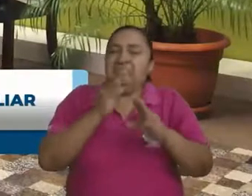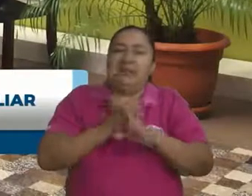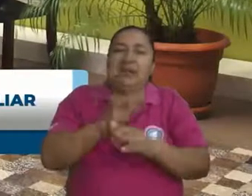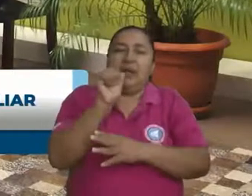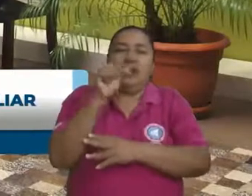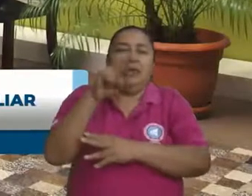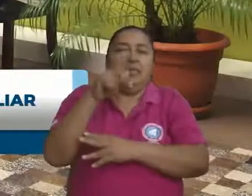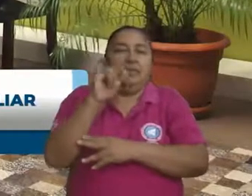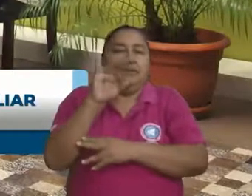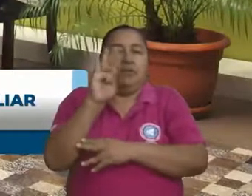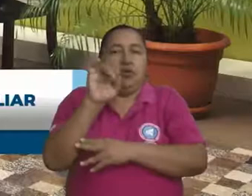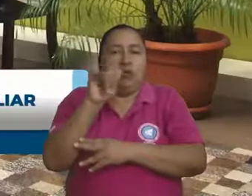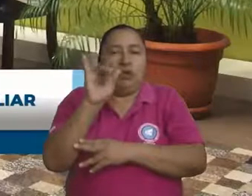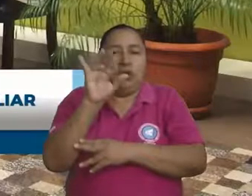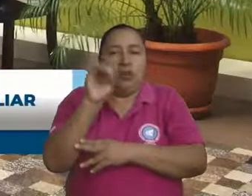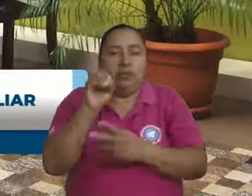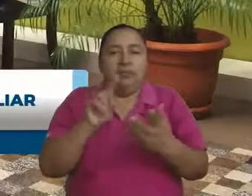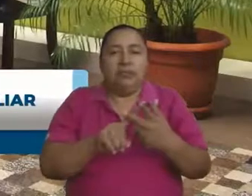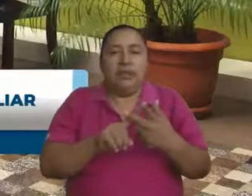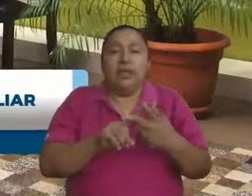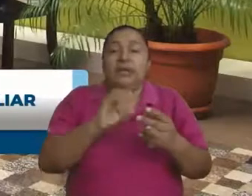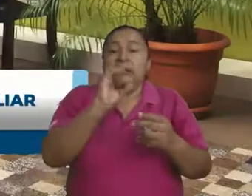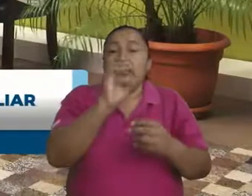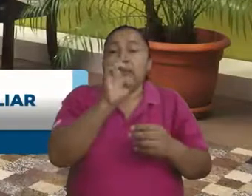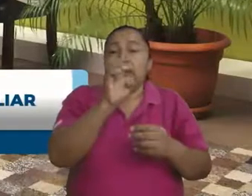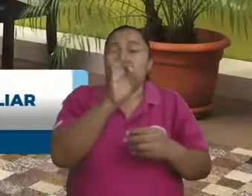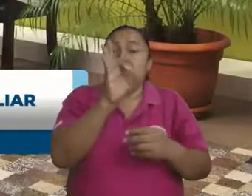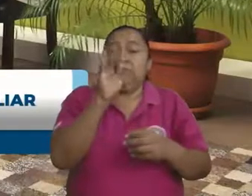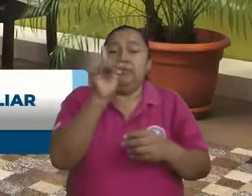El ejemplo más claro puede ser, creo yo, la ceftriaxona.